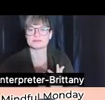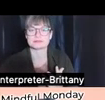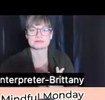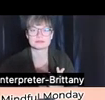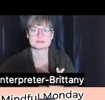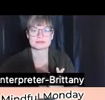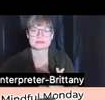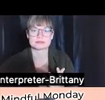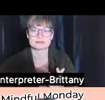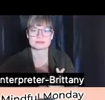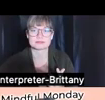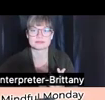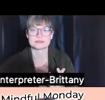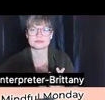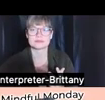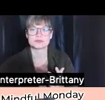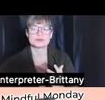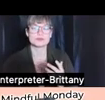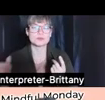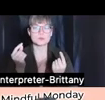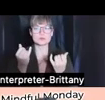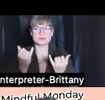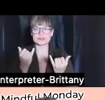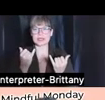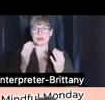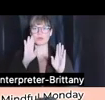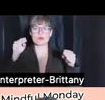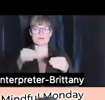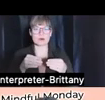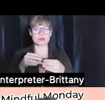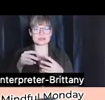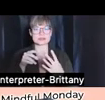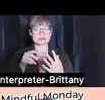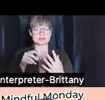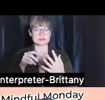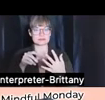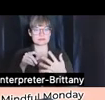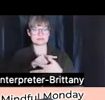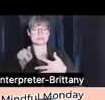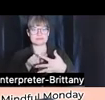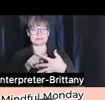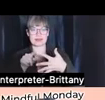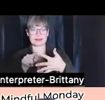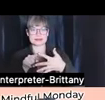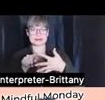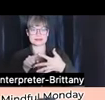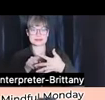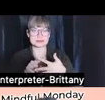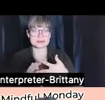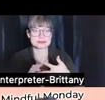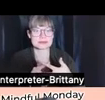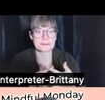académica, colaboración. Lo que vamos a hablar hoy día es en el pilar 2, que es el bienestar y la